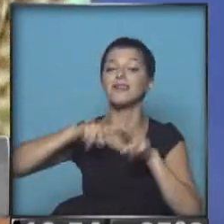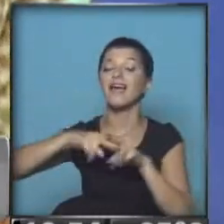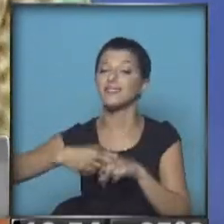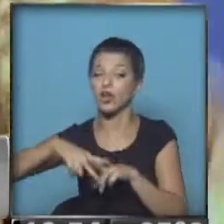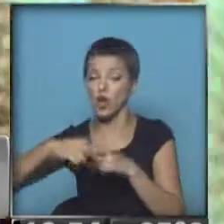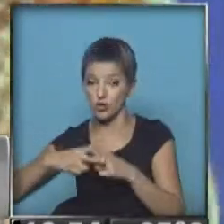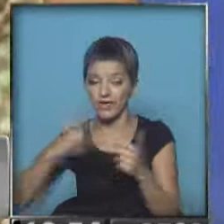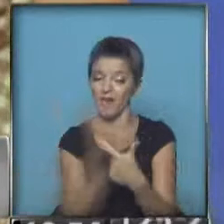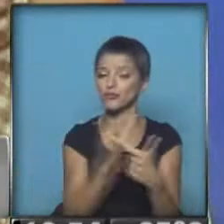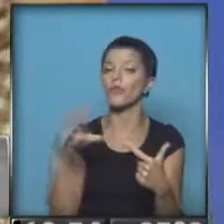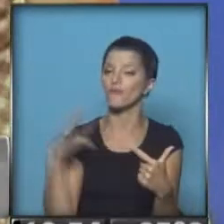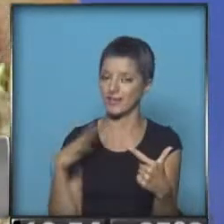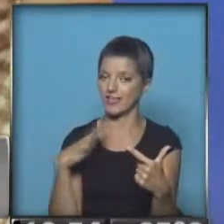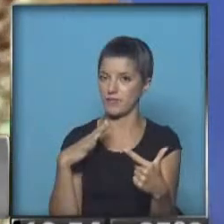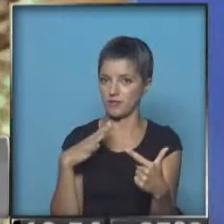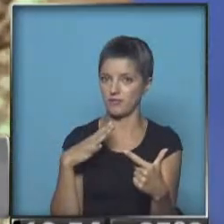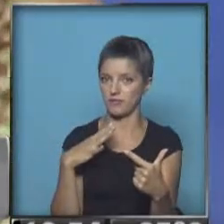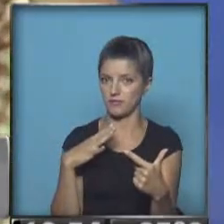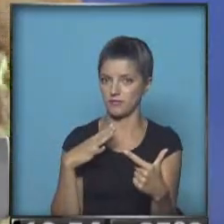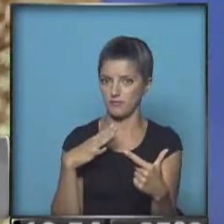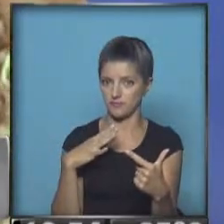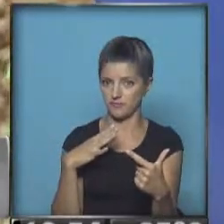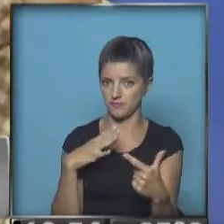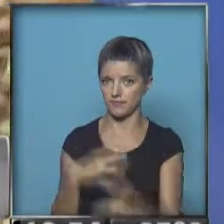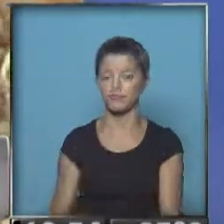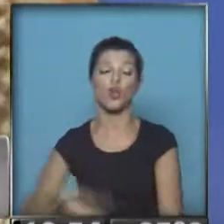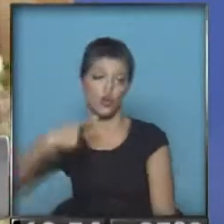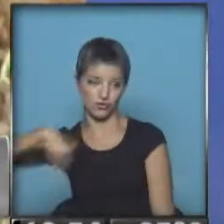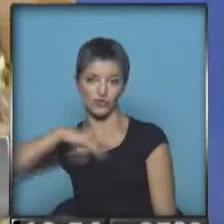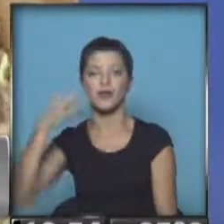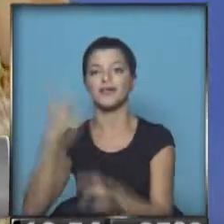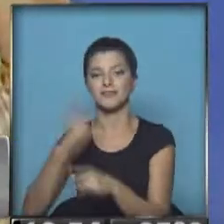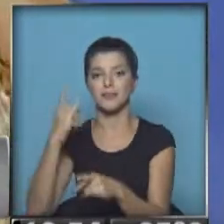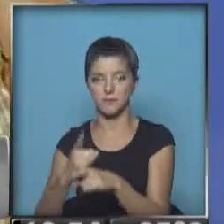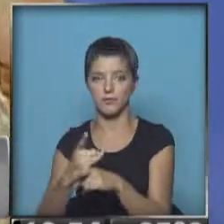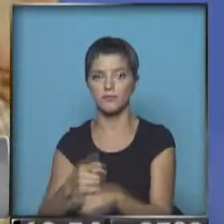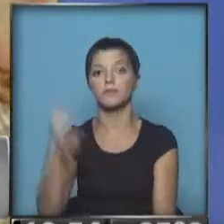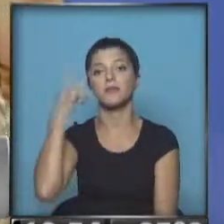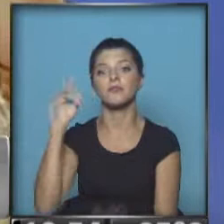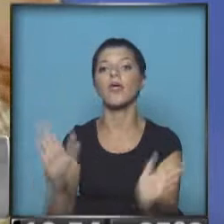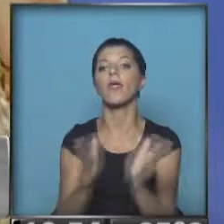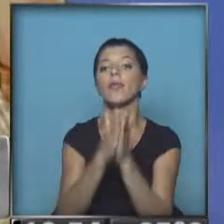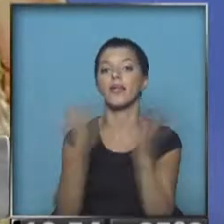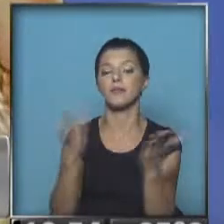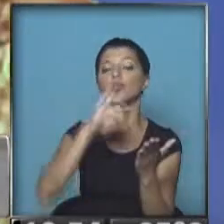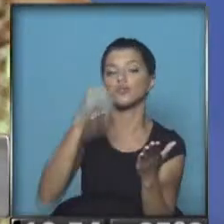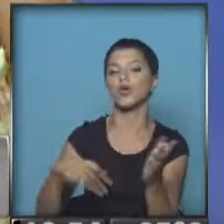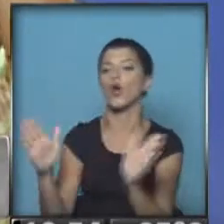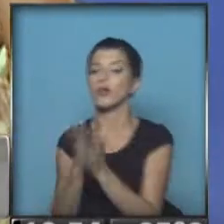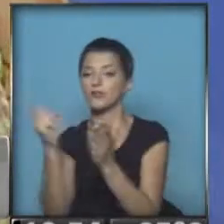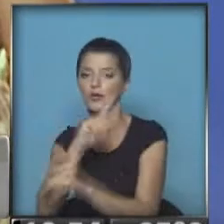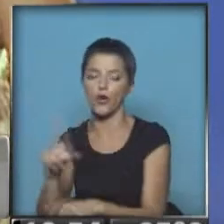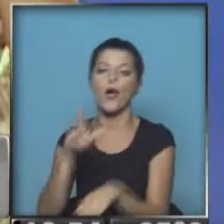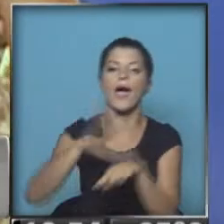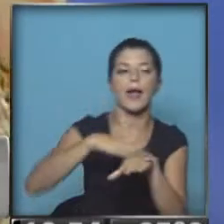tecnología. Nosotros, que siempre tuvimos el mote de libros sí o de libros no, alpargatas